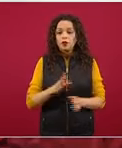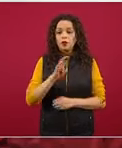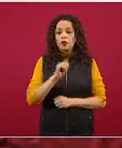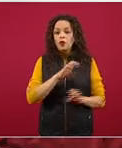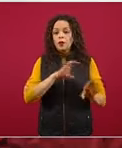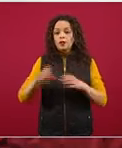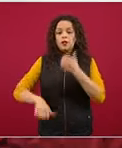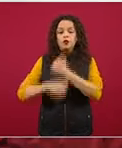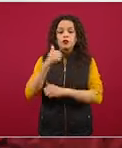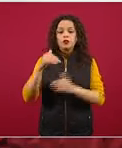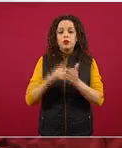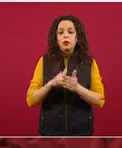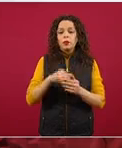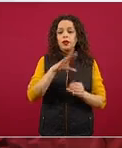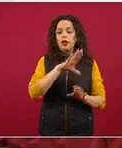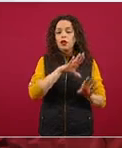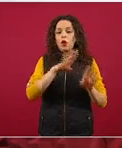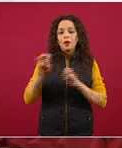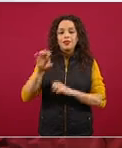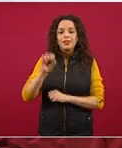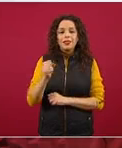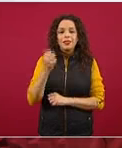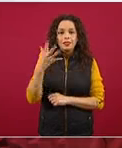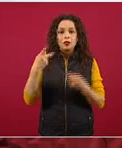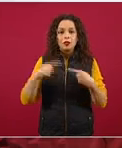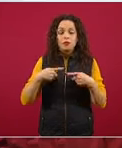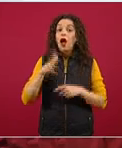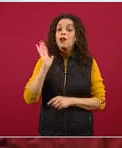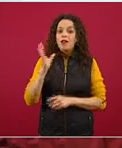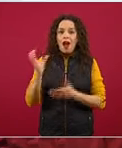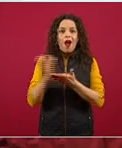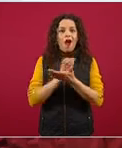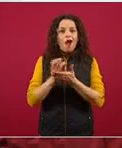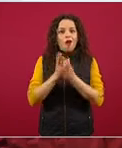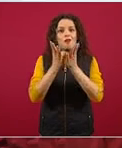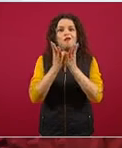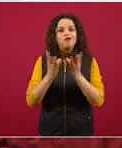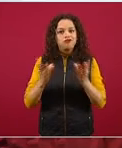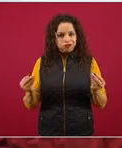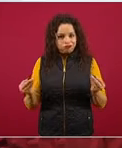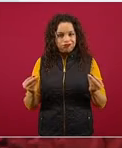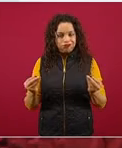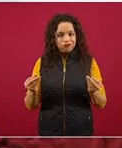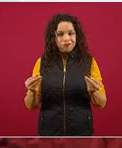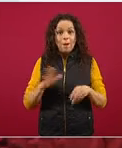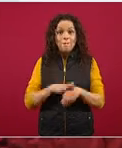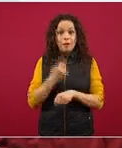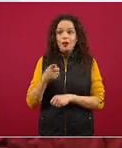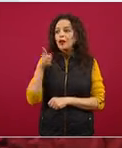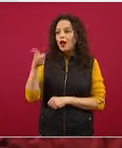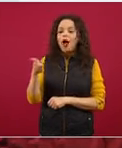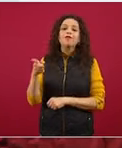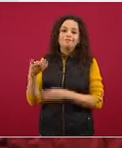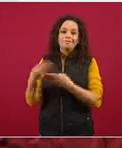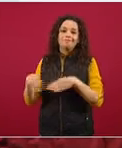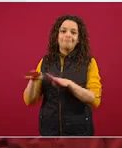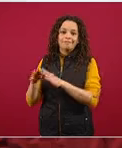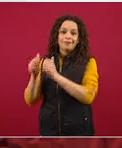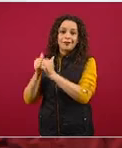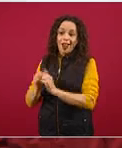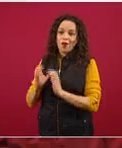911.965 personas que han recuperado su salud gracias a que ellas mismas se han cuidado en casa,